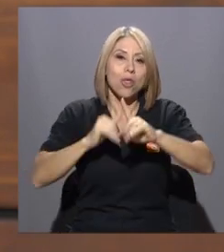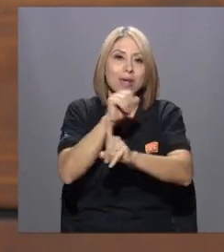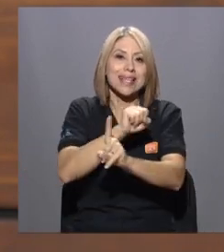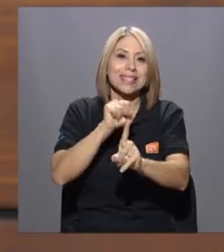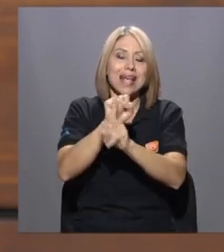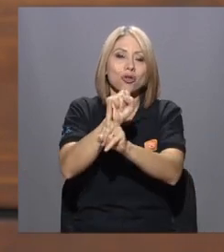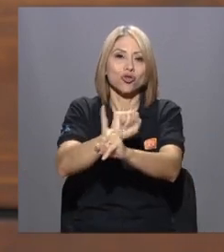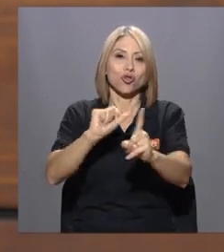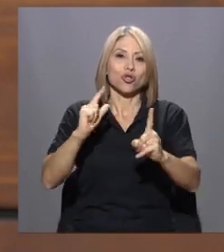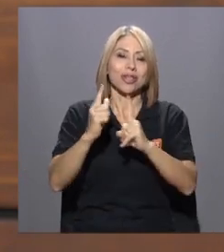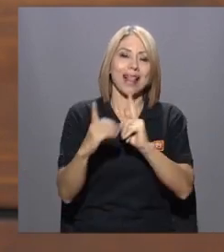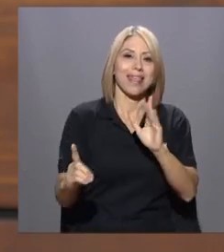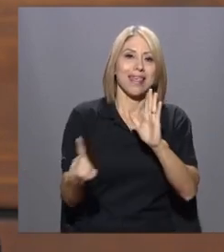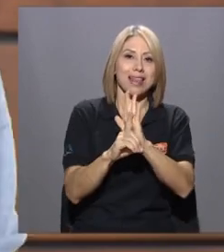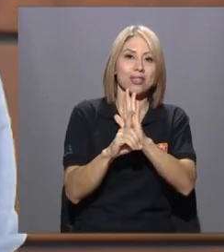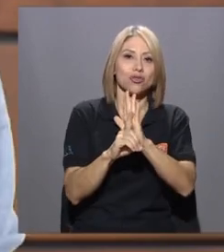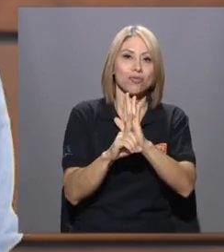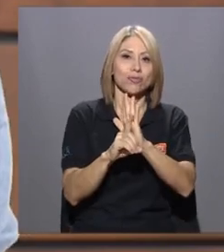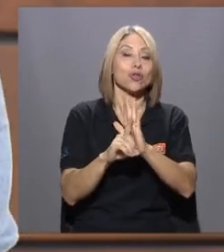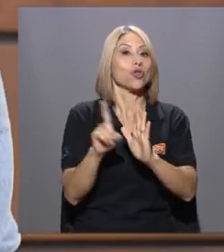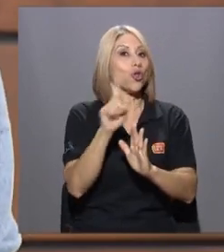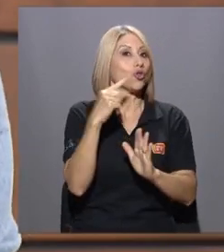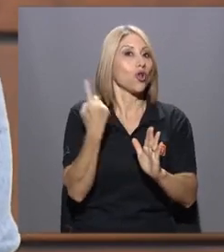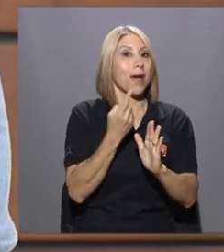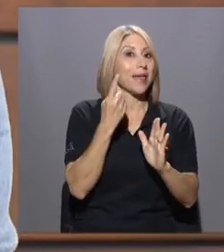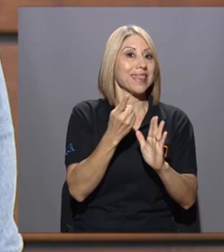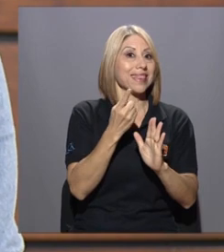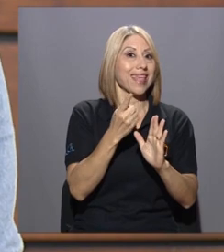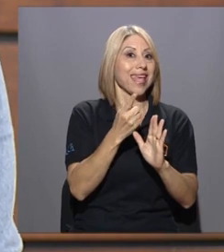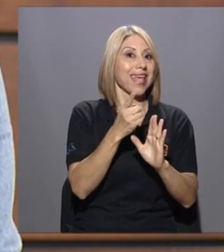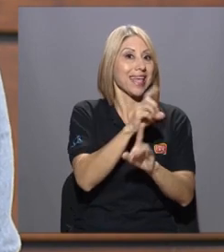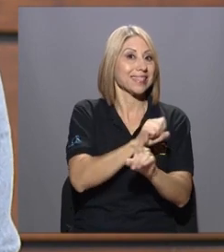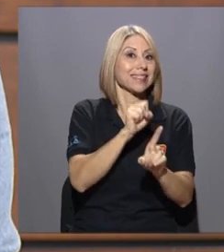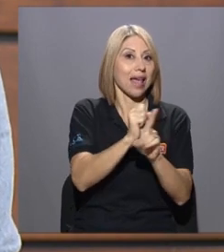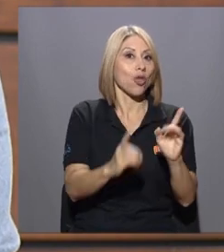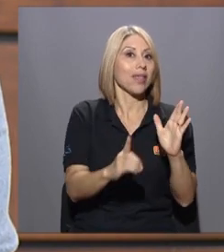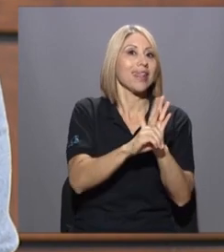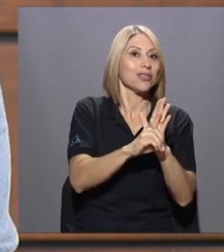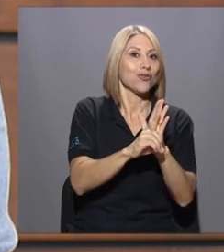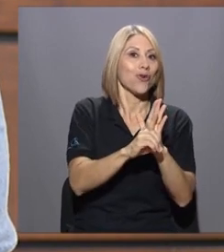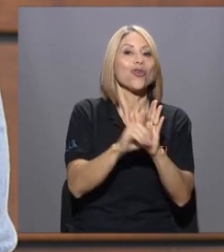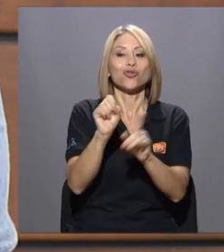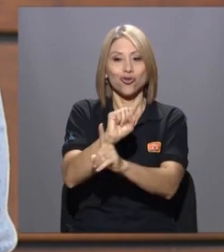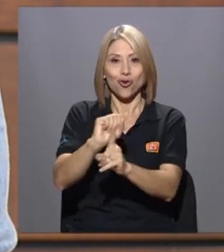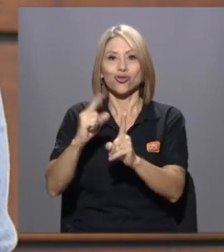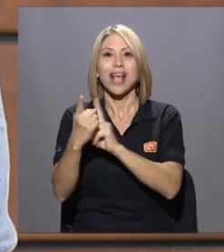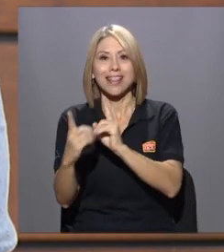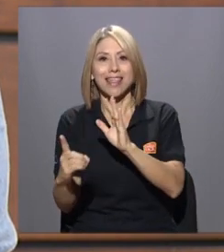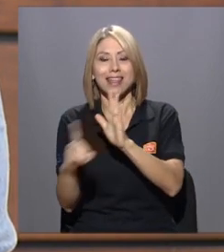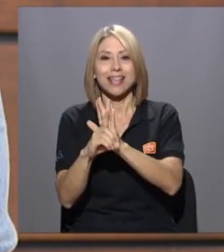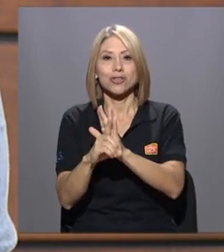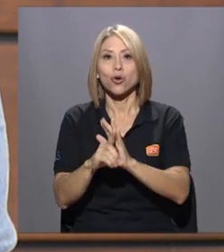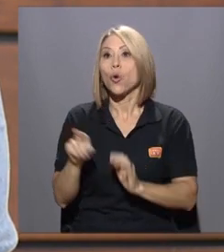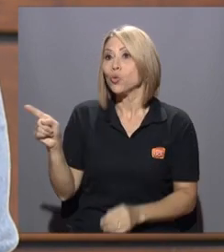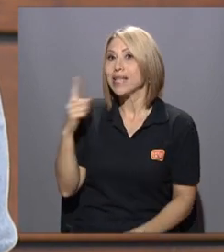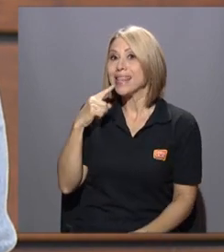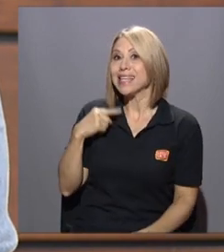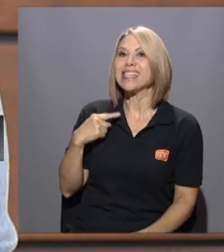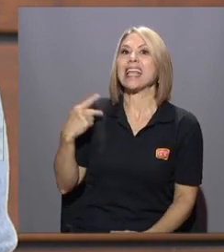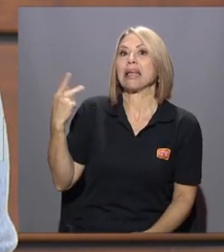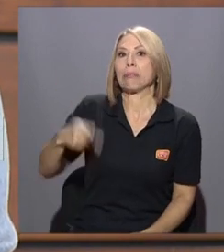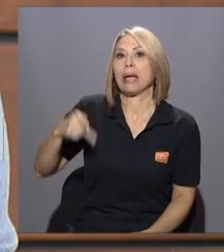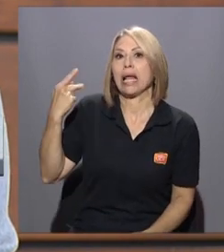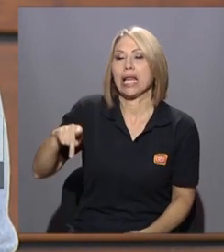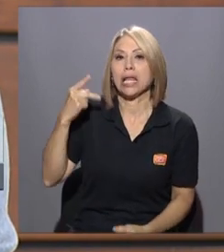de derecho, no solo un Estado de derecho, sino social de derecho. Vea que lo que usted nos dice es que corre peligro definitivamente el financiamiento de